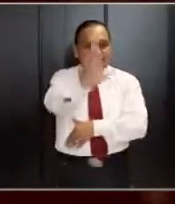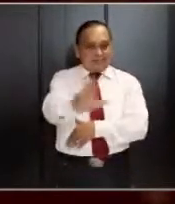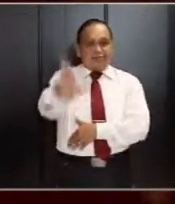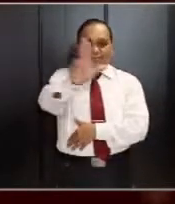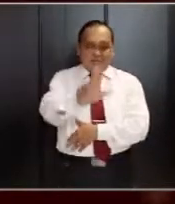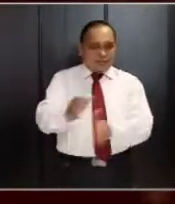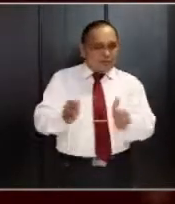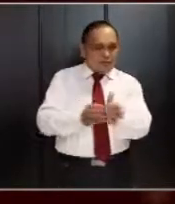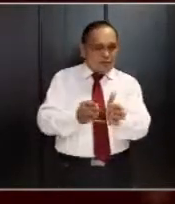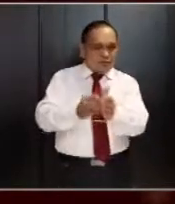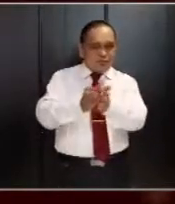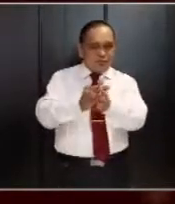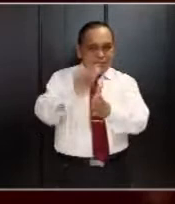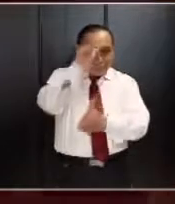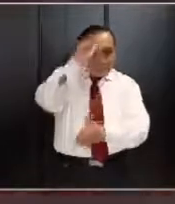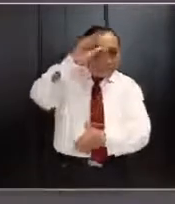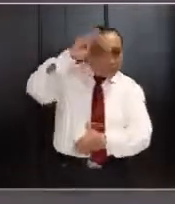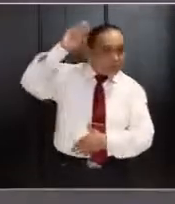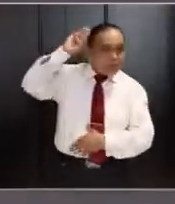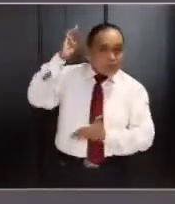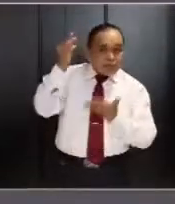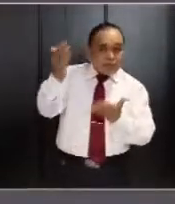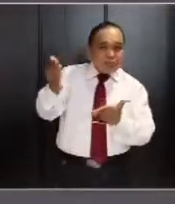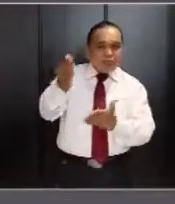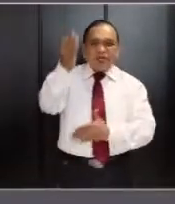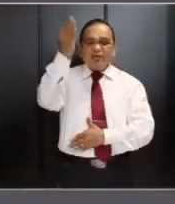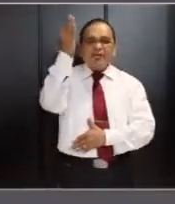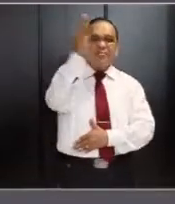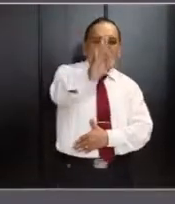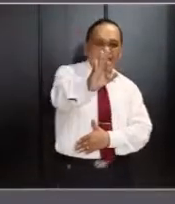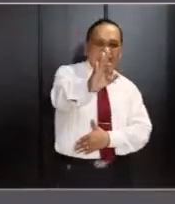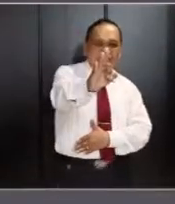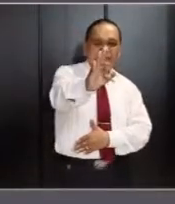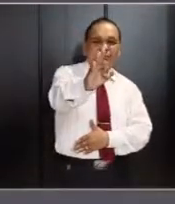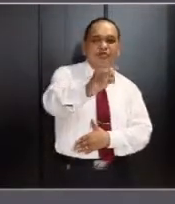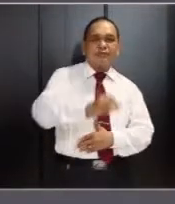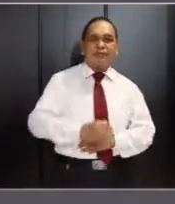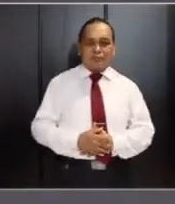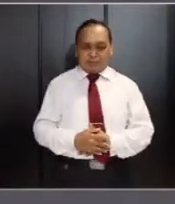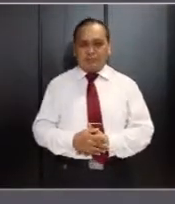Jaguar. Alejandro Moreno. Traidor a la patria.